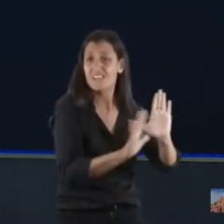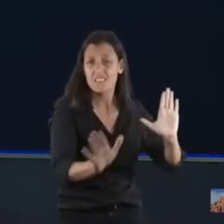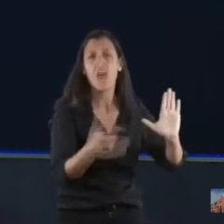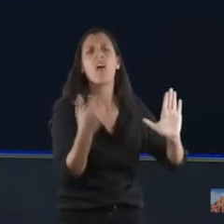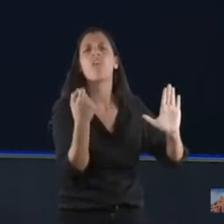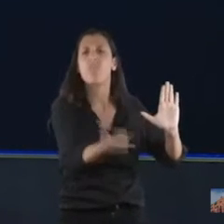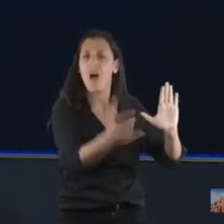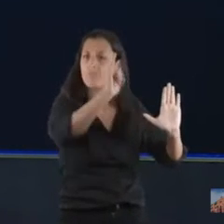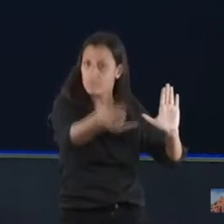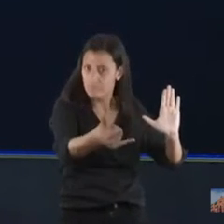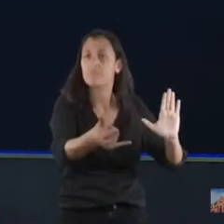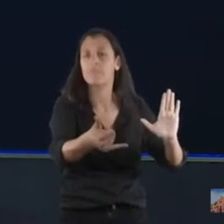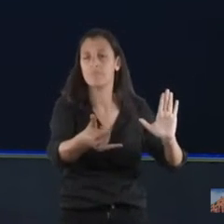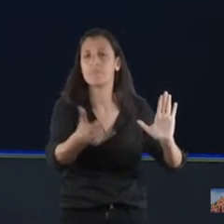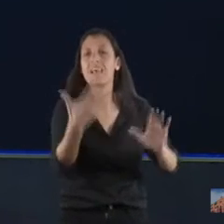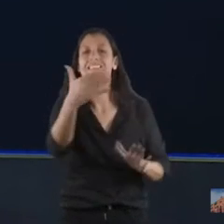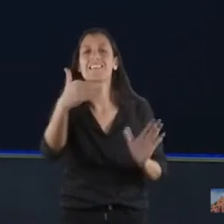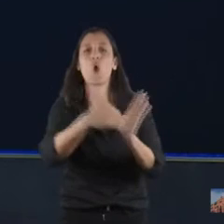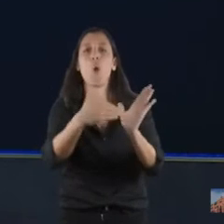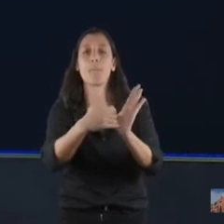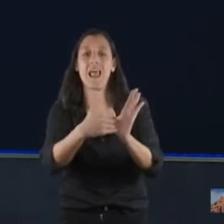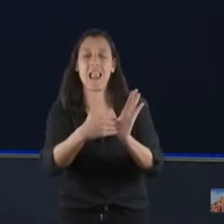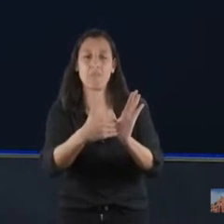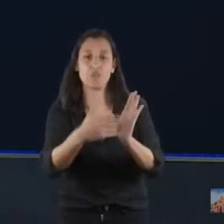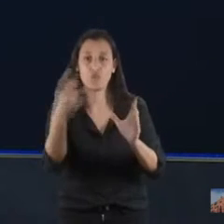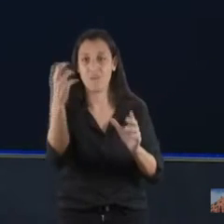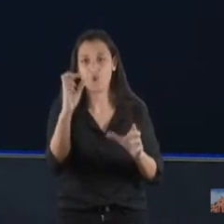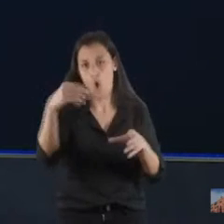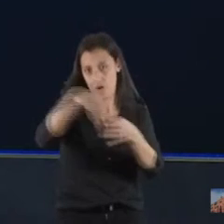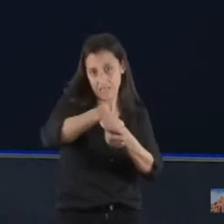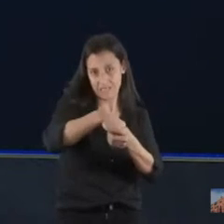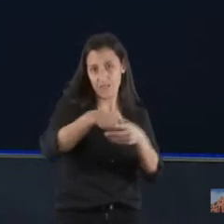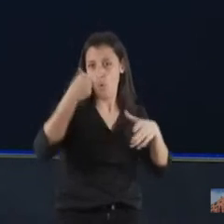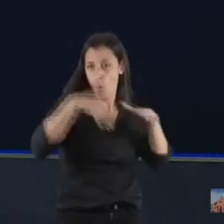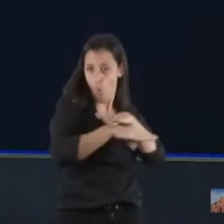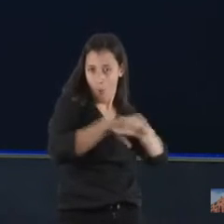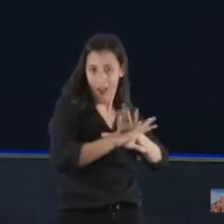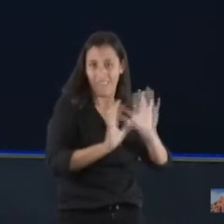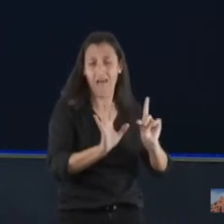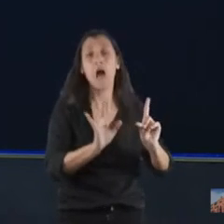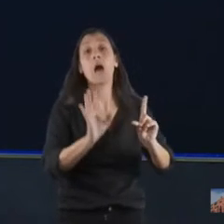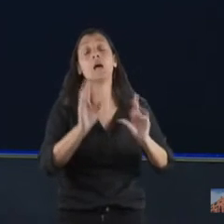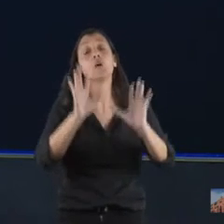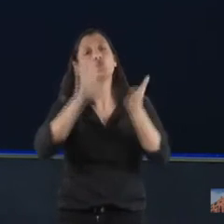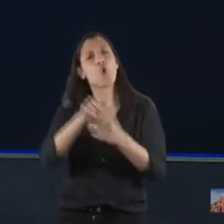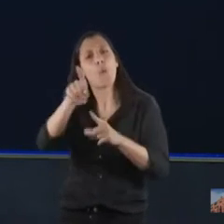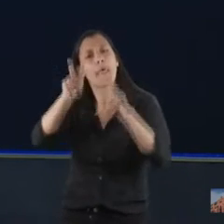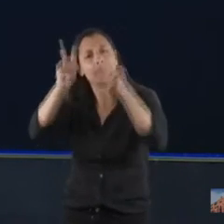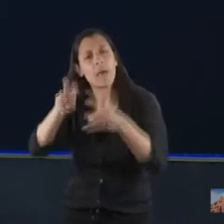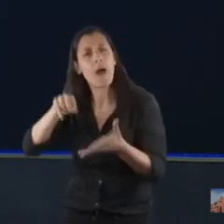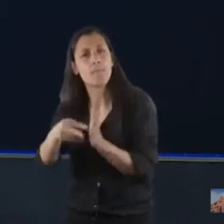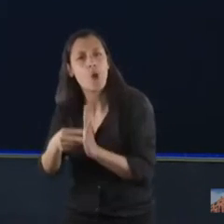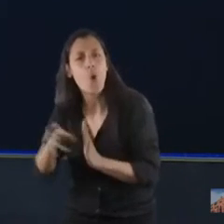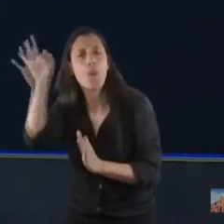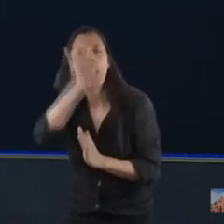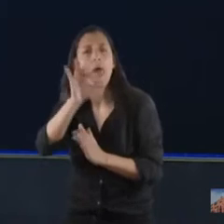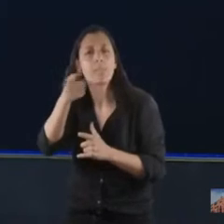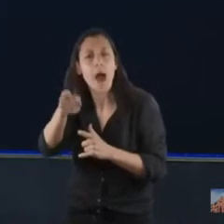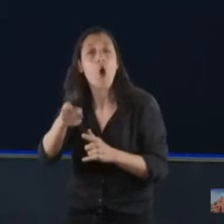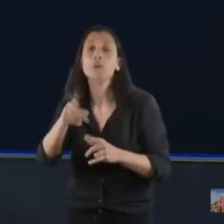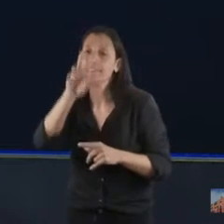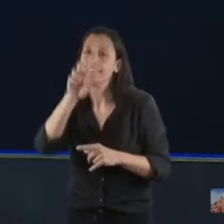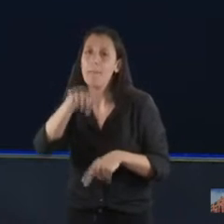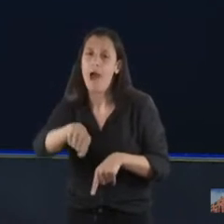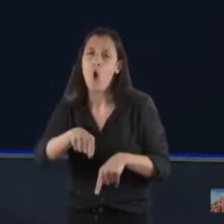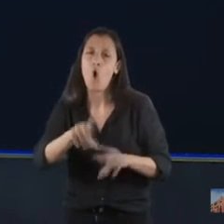ese ingreso de cinco mil millones respecto de el problema o el drama que representa la brecha